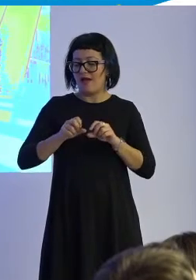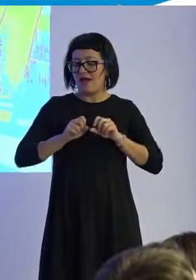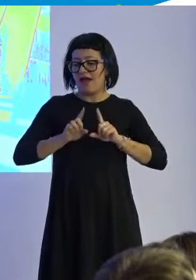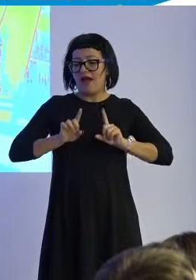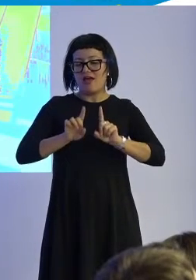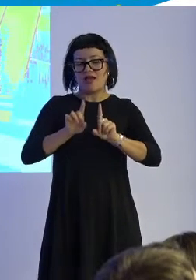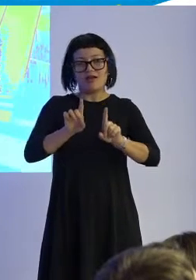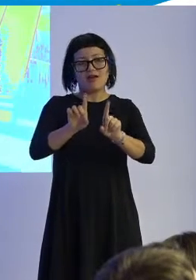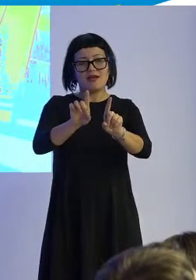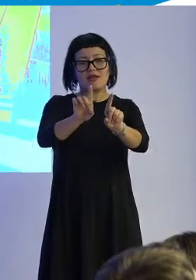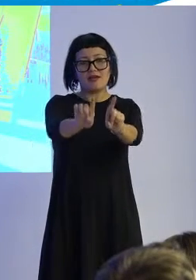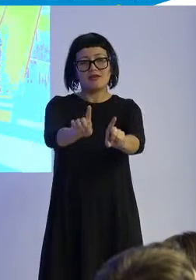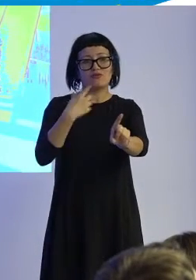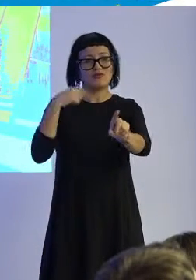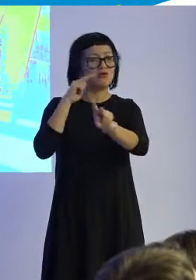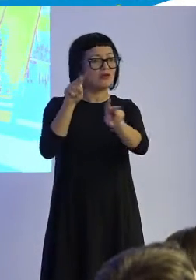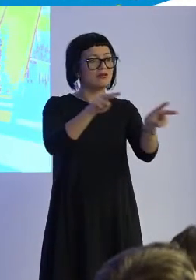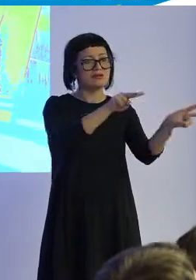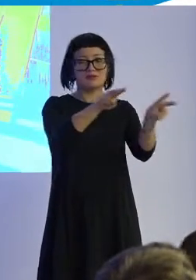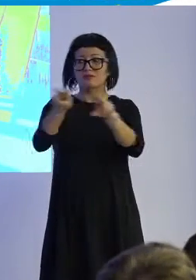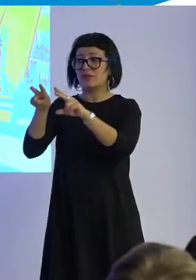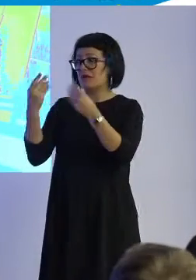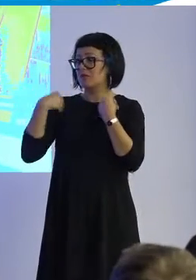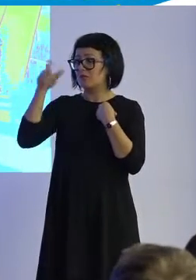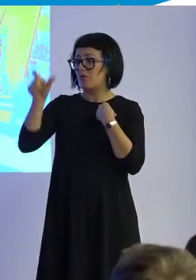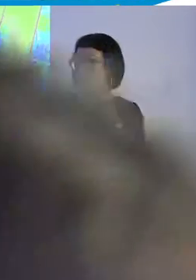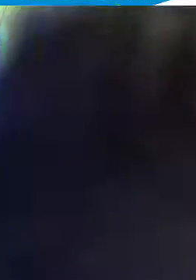etapa. En 360 puedes mirar lo que el tío está viendo.